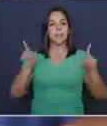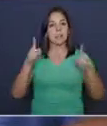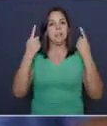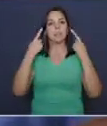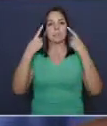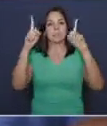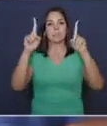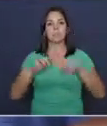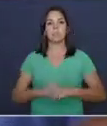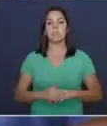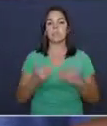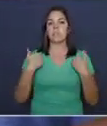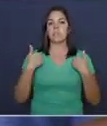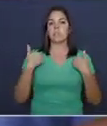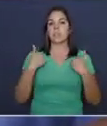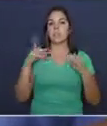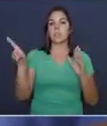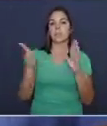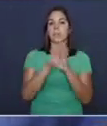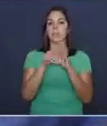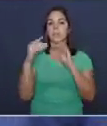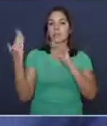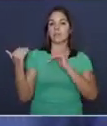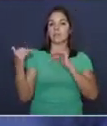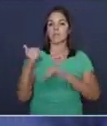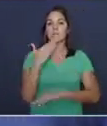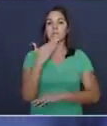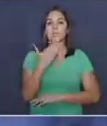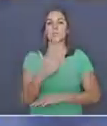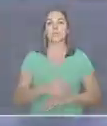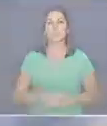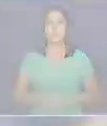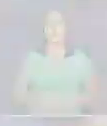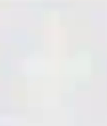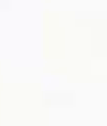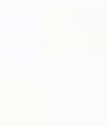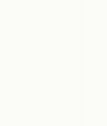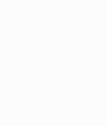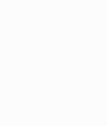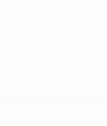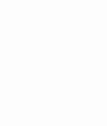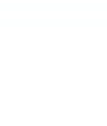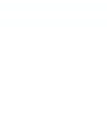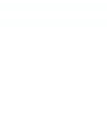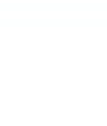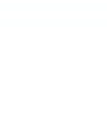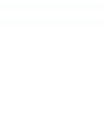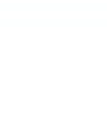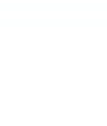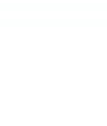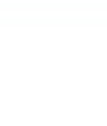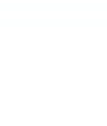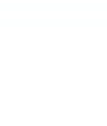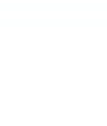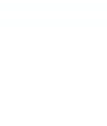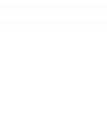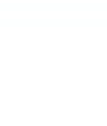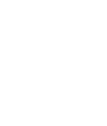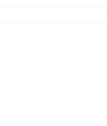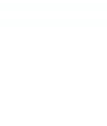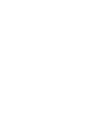lo lograremos. Tenemos derecho a la esperanza. Muchas gracias. Gobierno de Costa Rica.